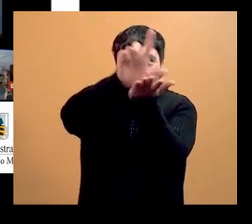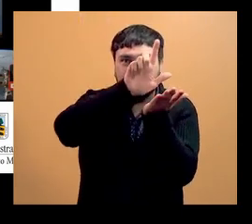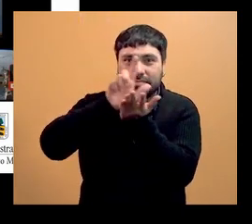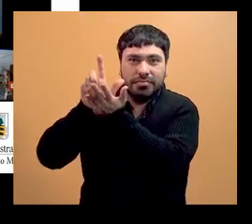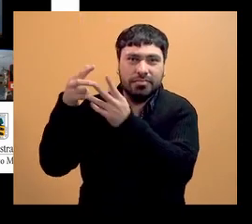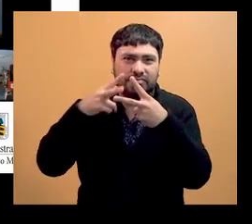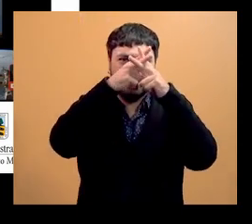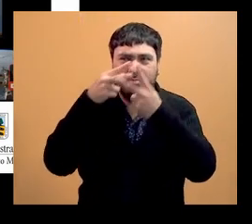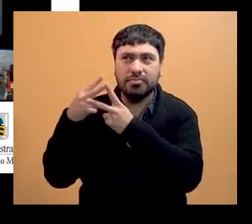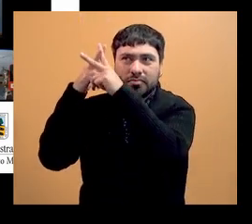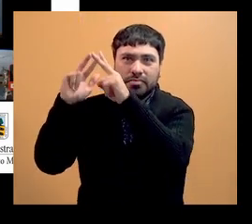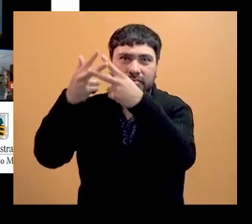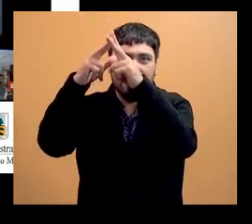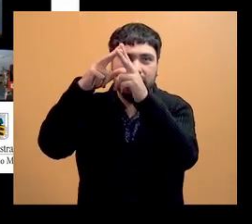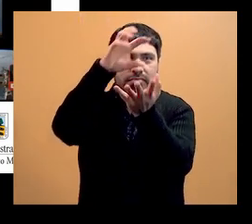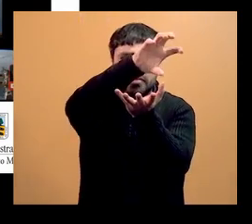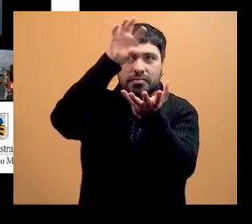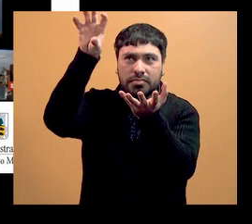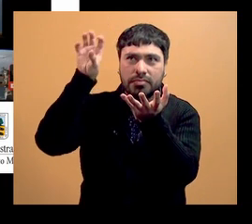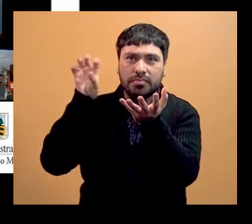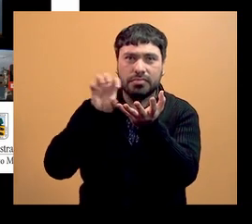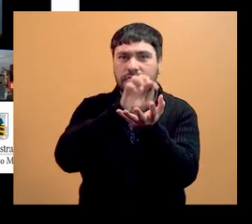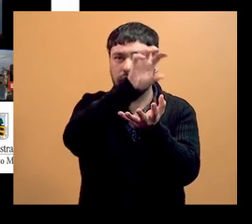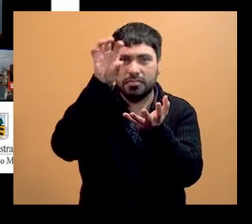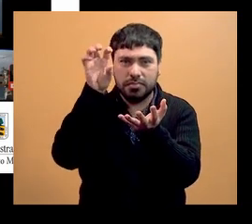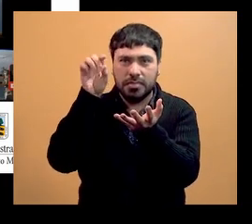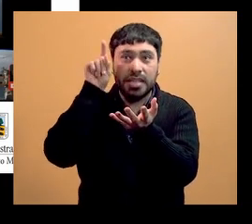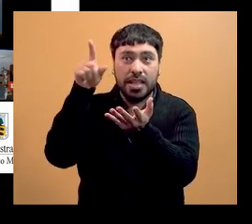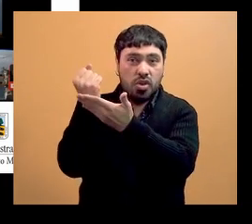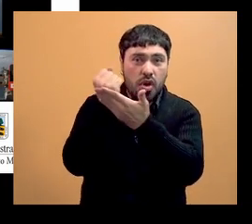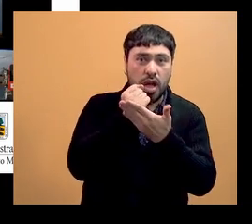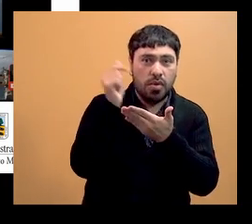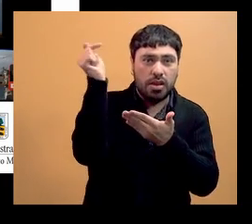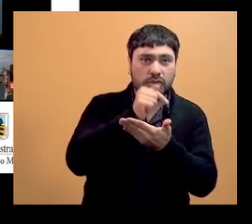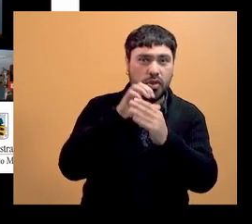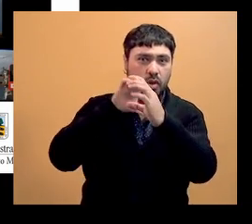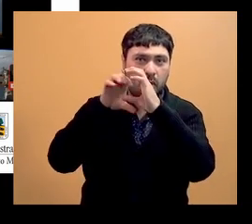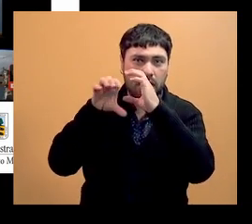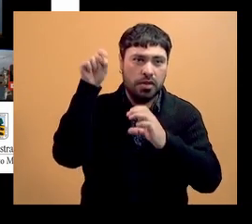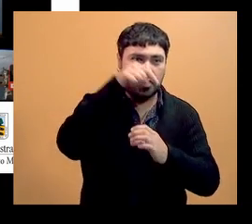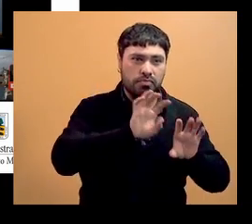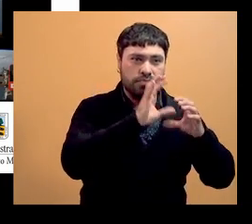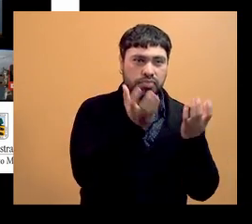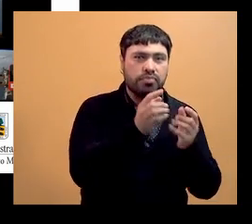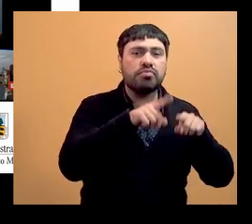existen 3 o 4 simultáneamente, si mal no recuerdo en este momento. Y además, por supuesto,